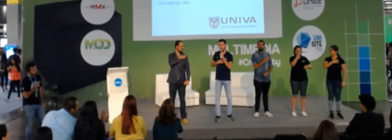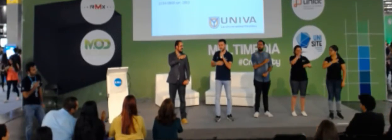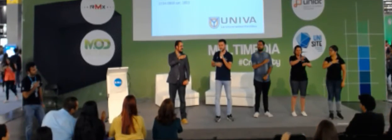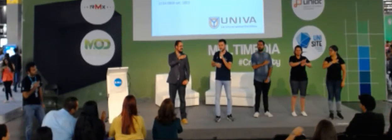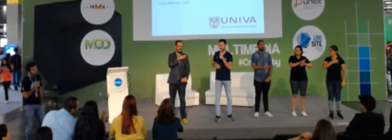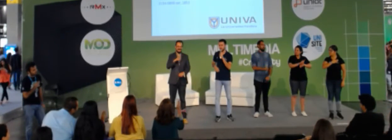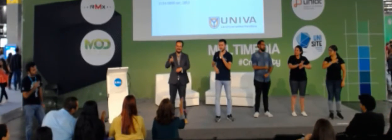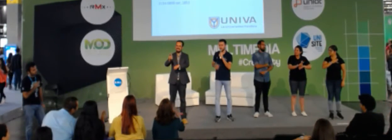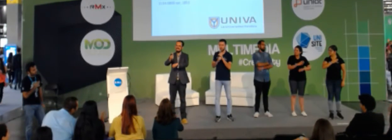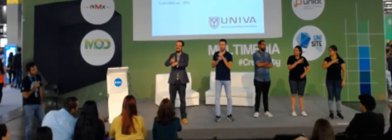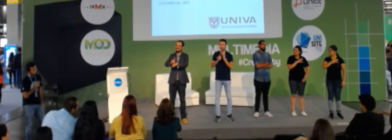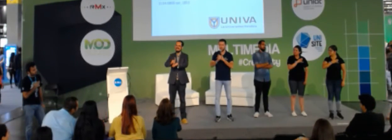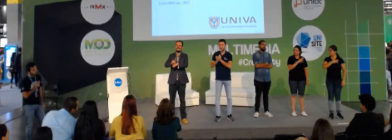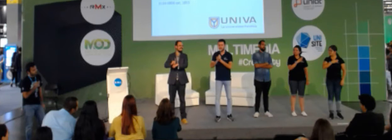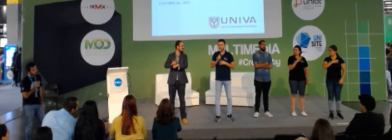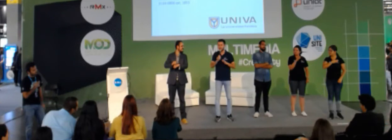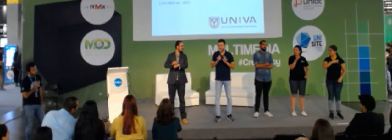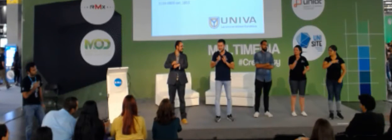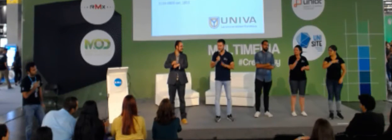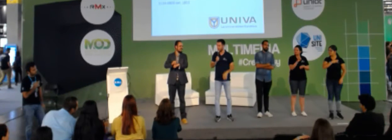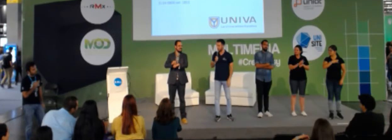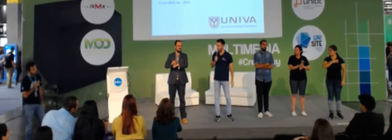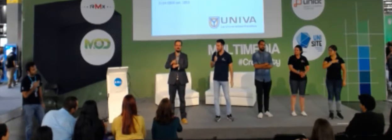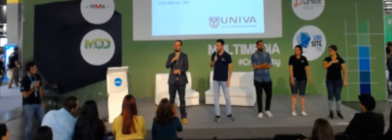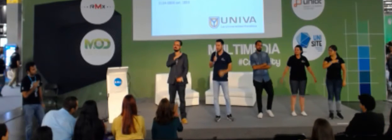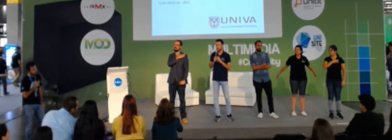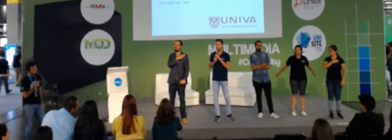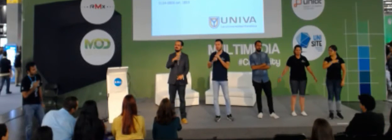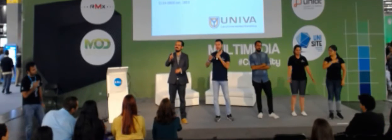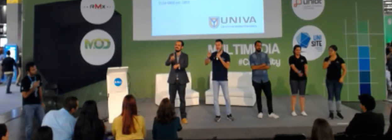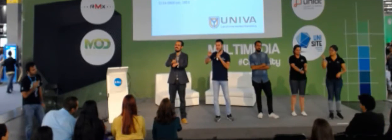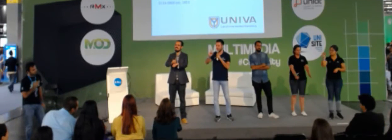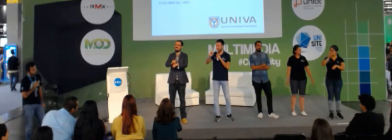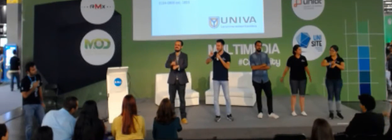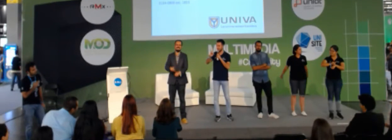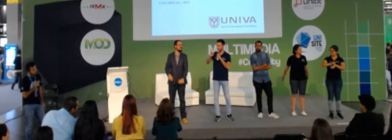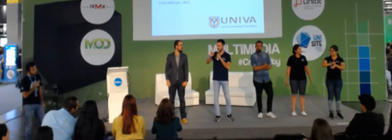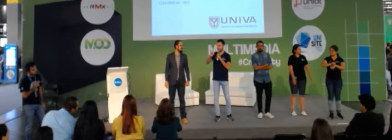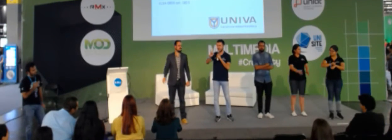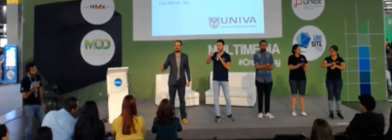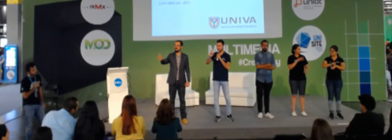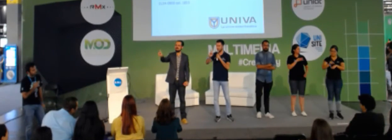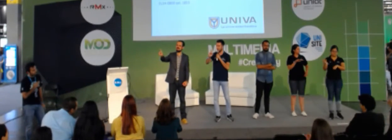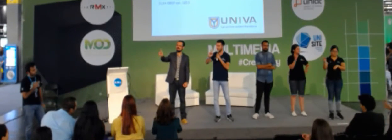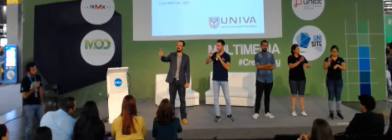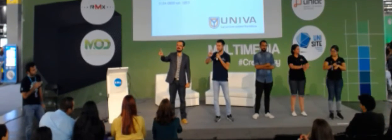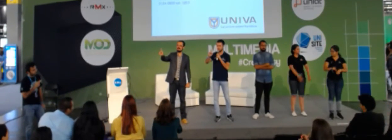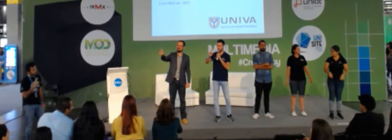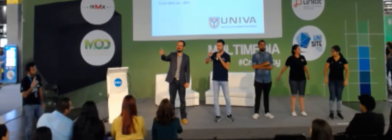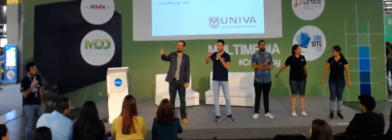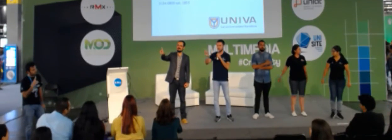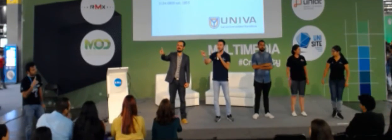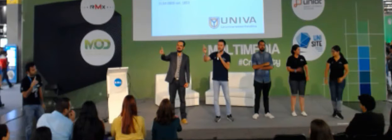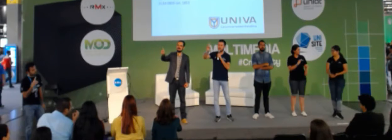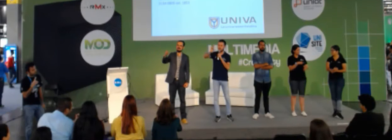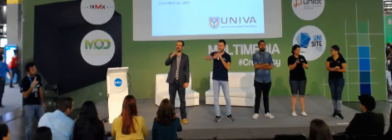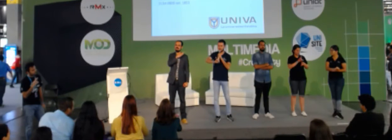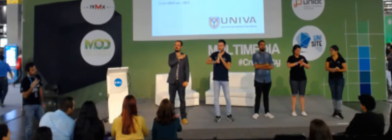es buenos. Puede ser a mano izquierda, mano derecha, no hay problema. La letra D, que es la que hace Rodolfo.